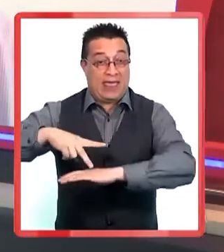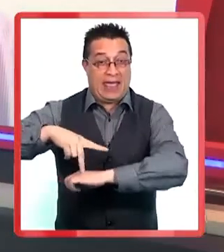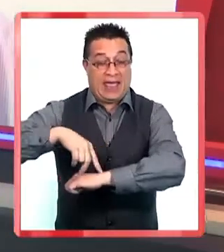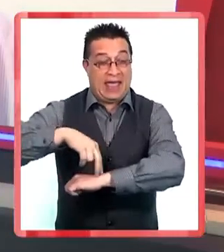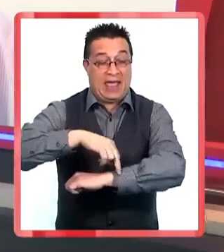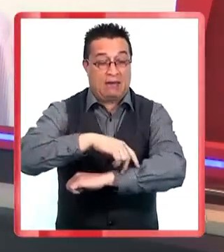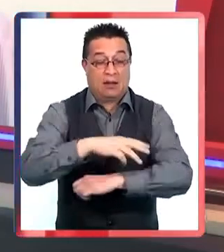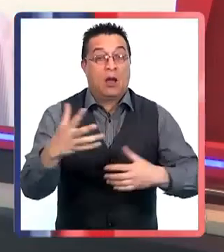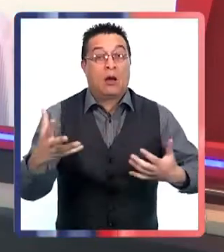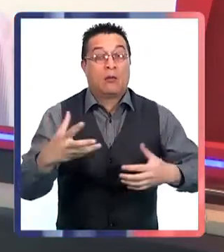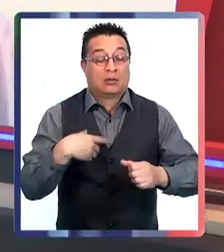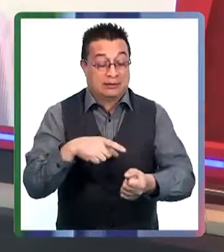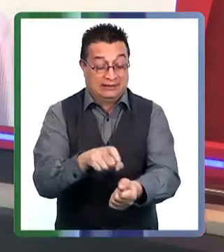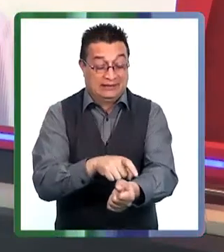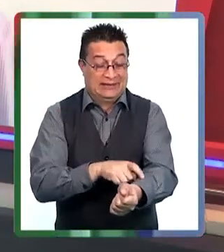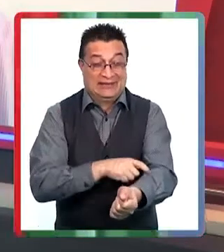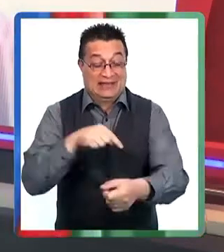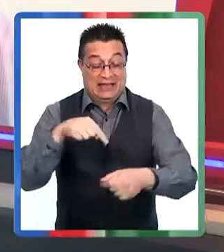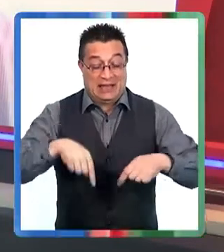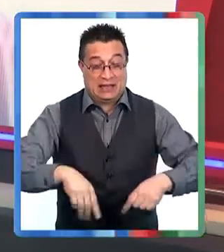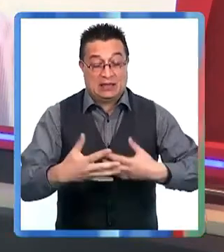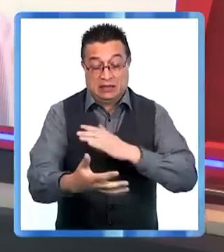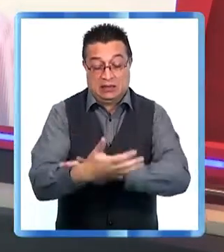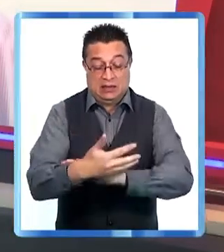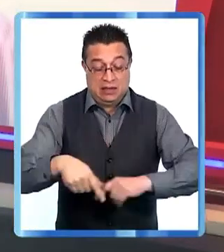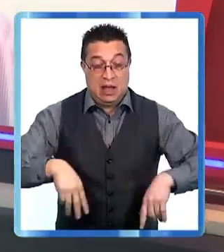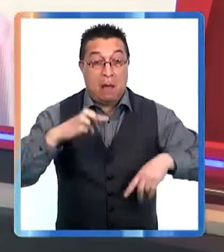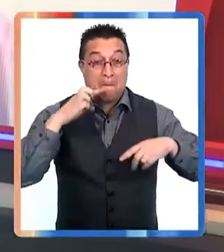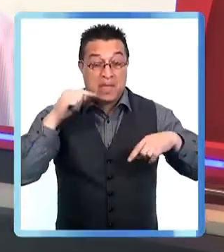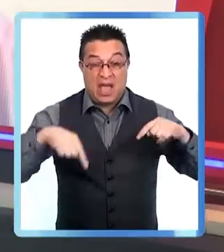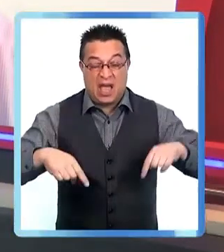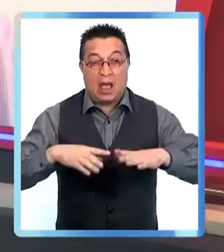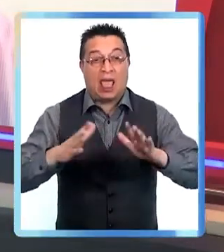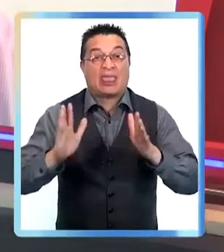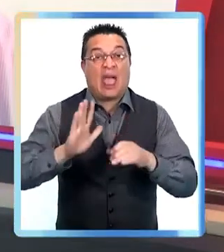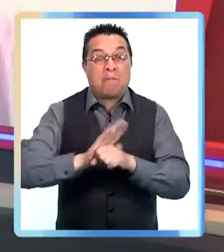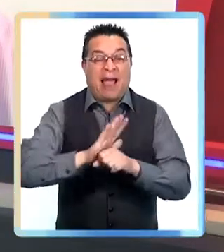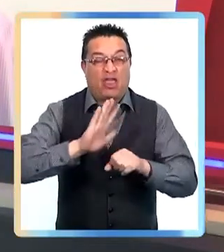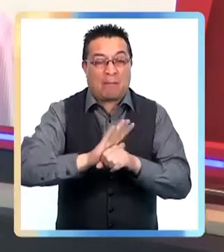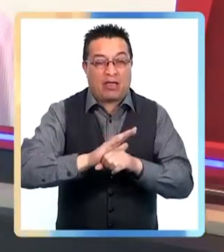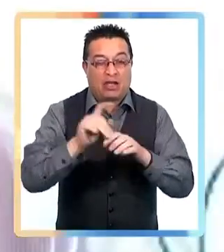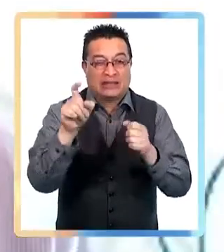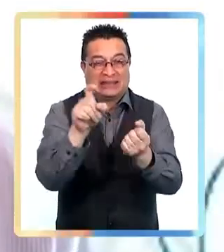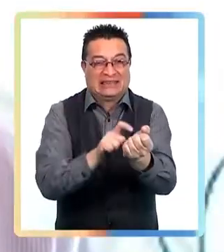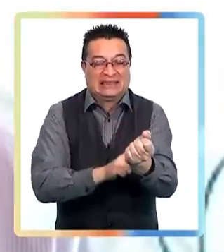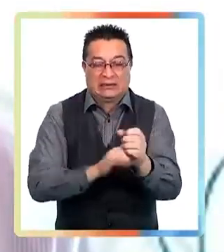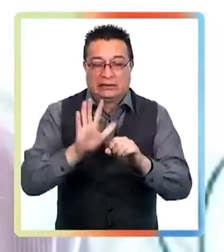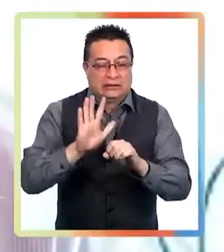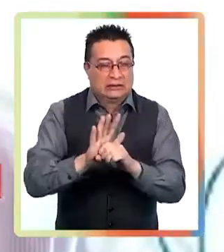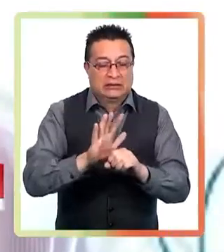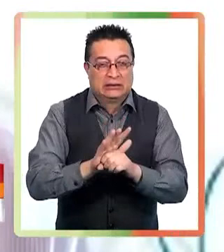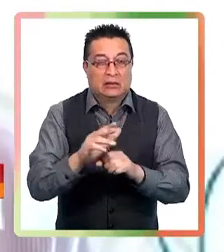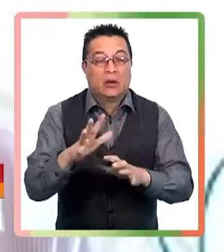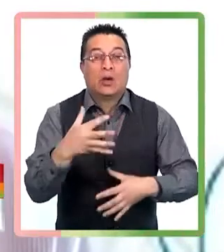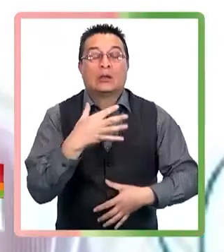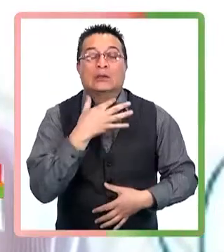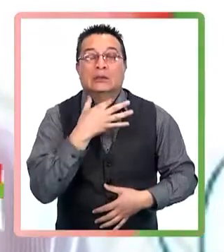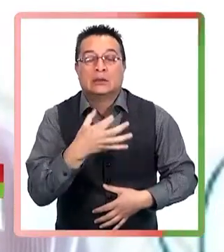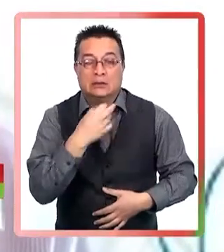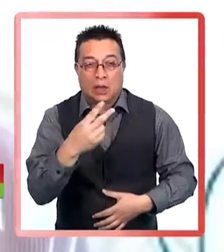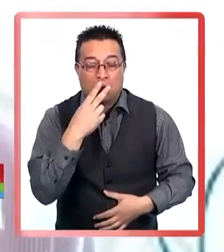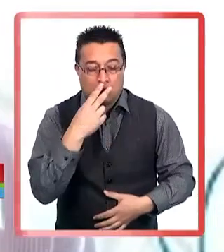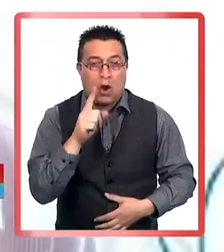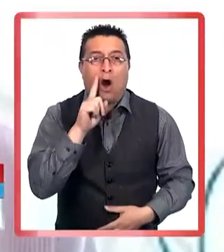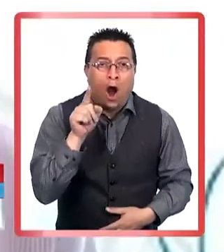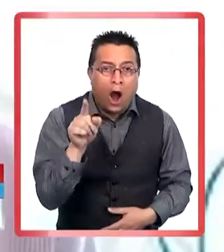caminar, porque las arterias de sus extremidades superiores, de sus muslos y sus piernas están tapadas por culpa del consumo de